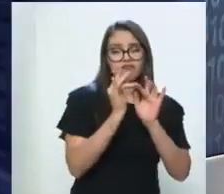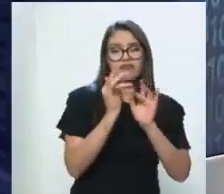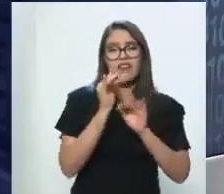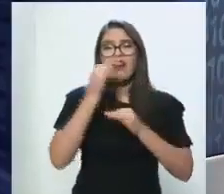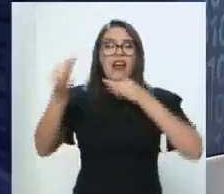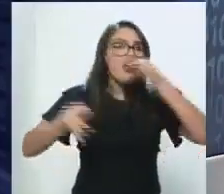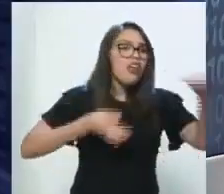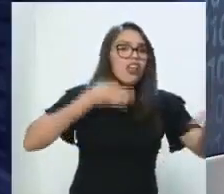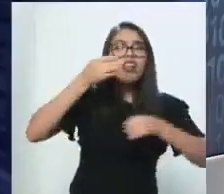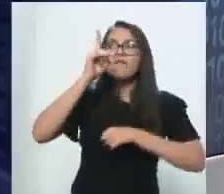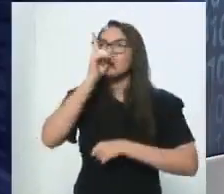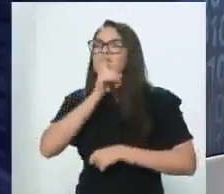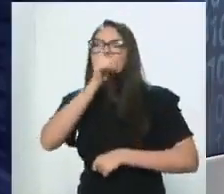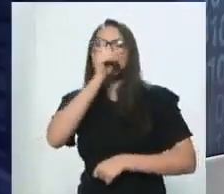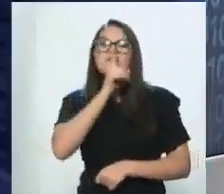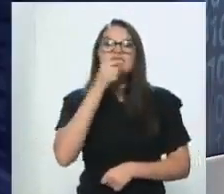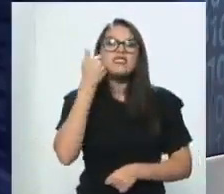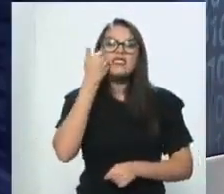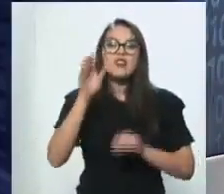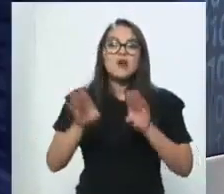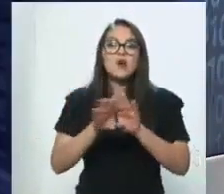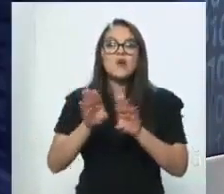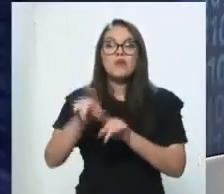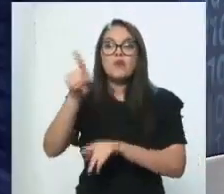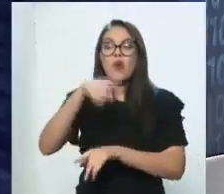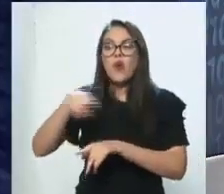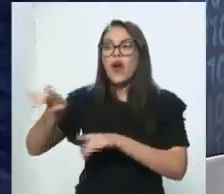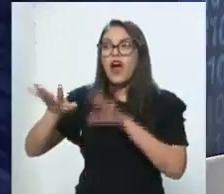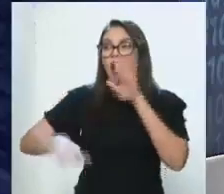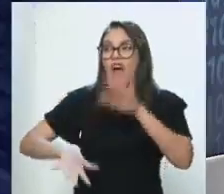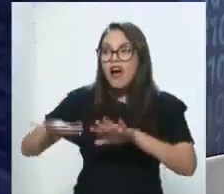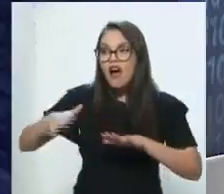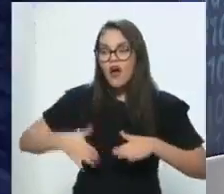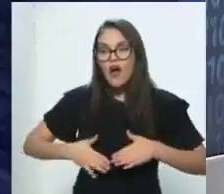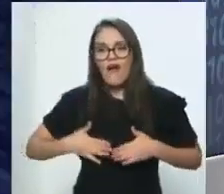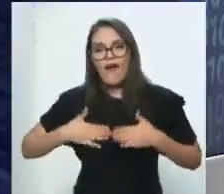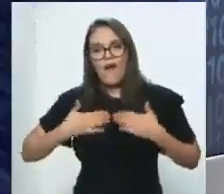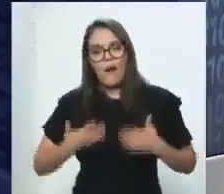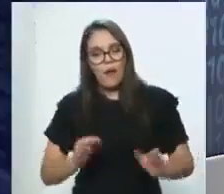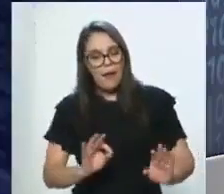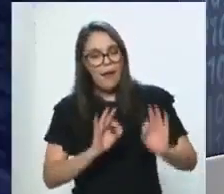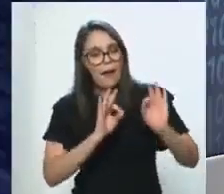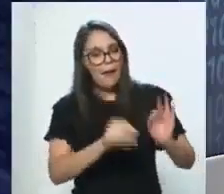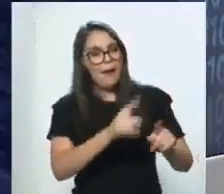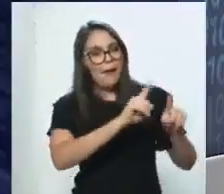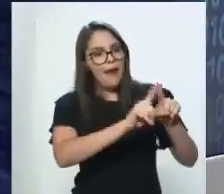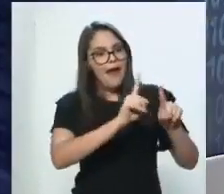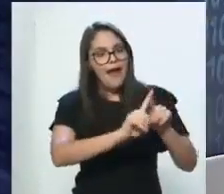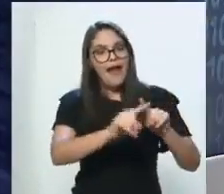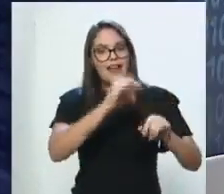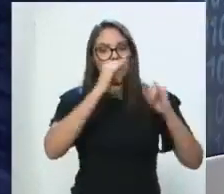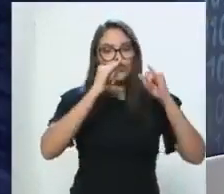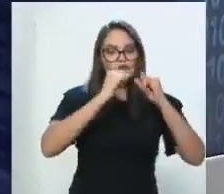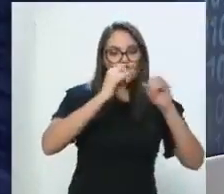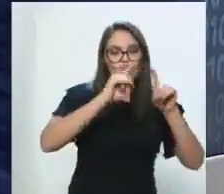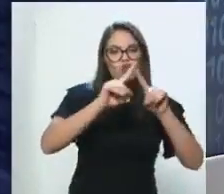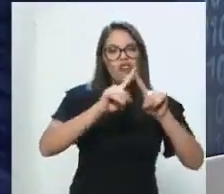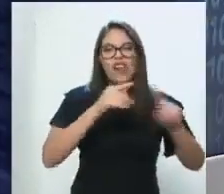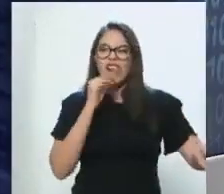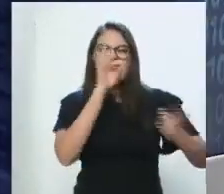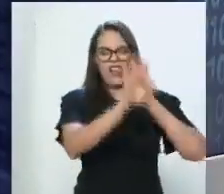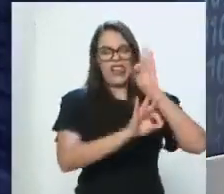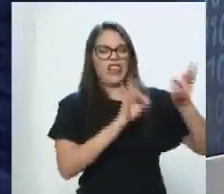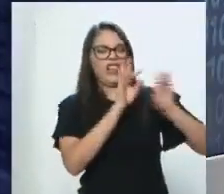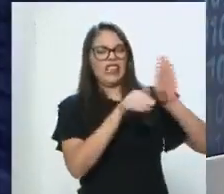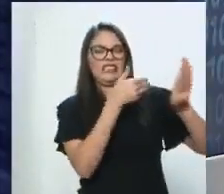basura. Buscan ejercer censura y control, debilitar la confianza en la ciencia y en las instituciones públicas. Mire, un informe